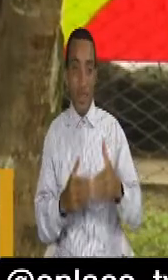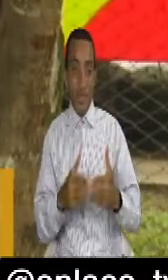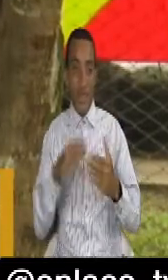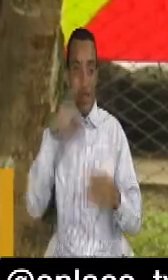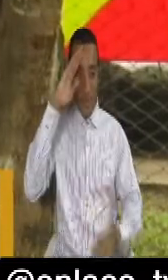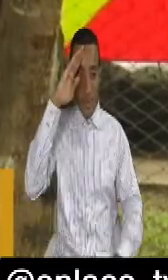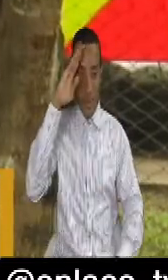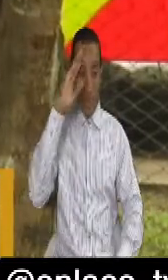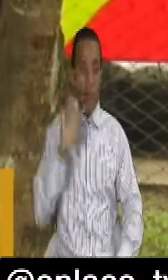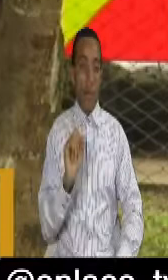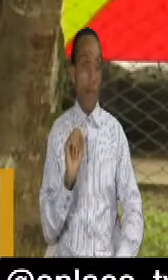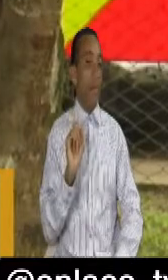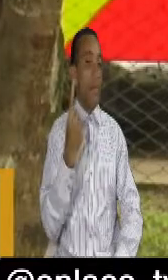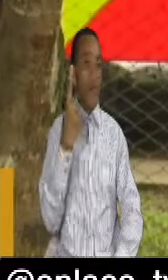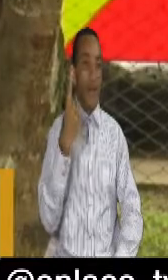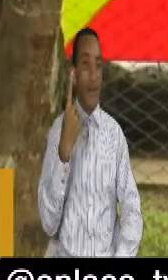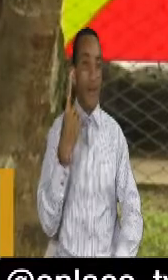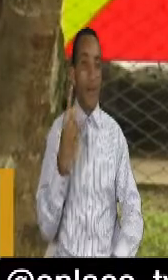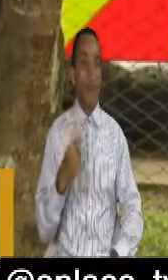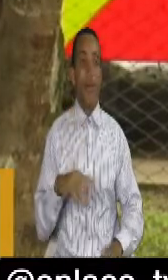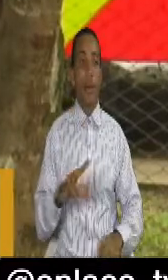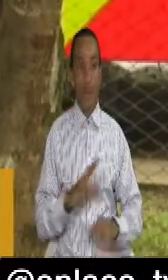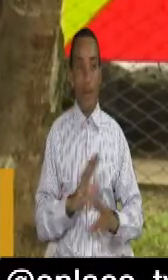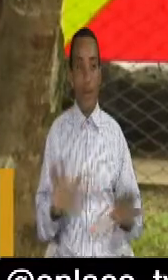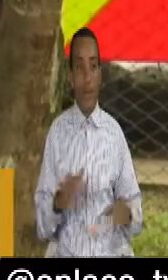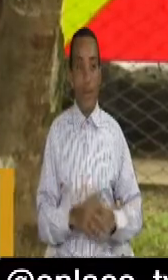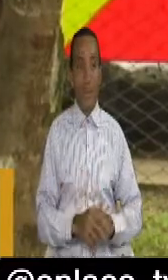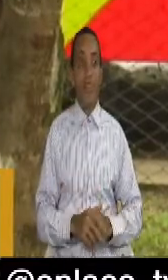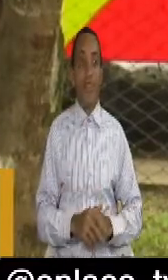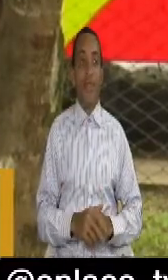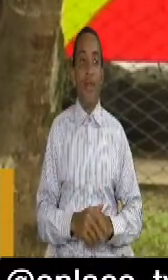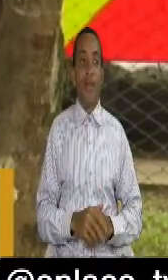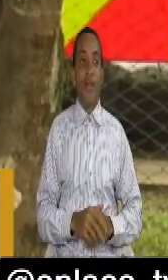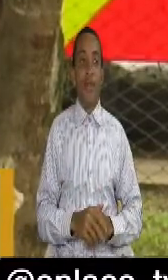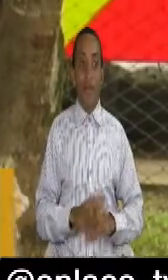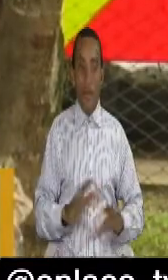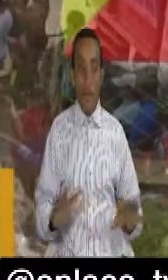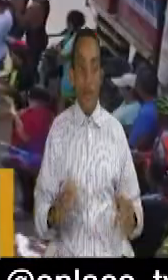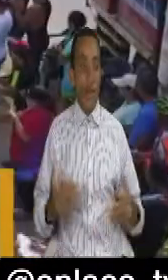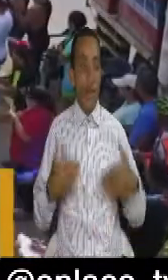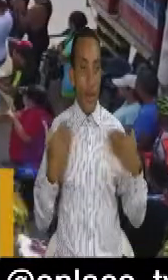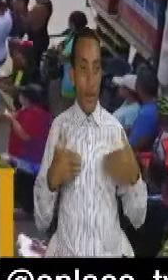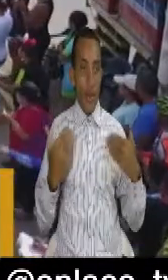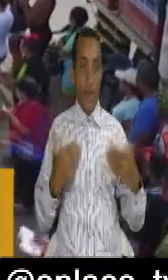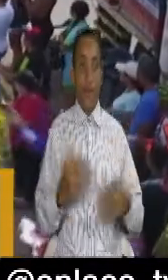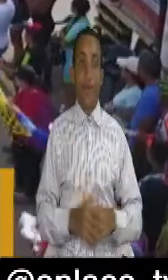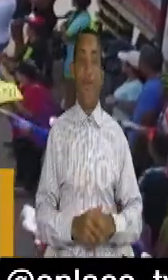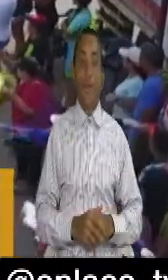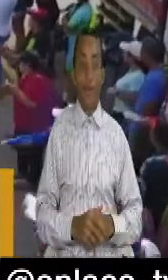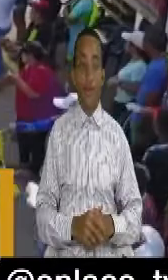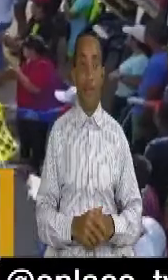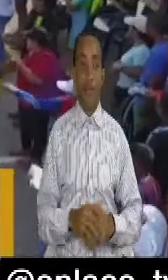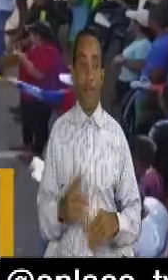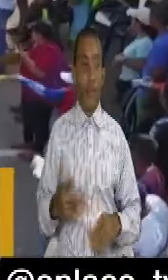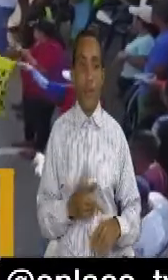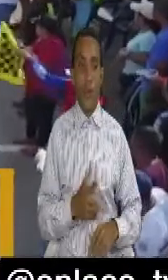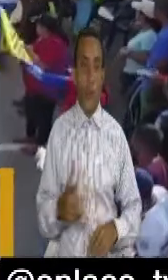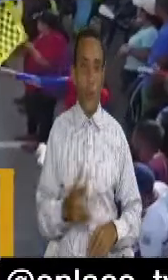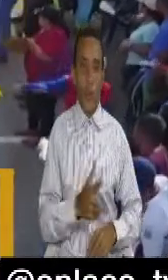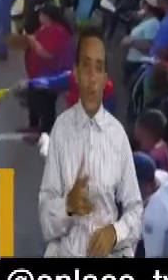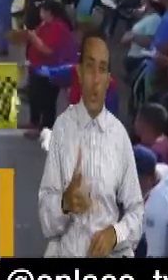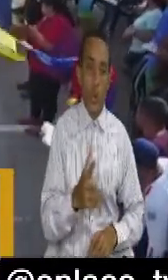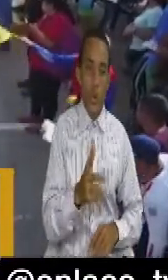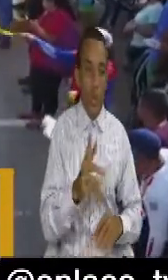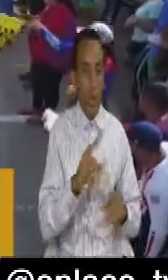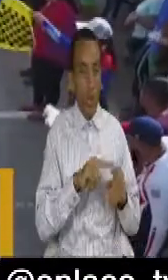en la disciplina, aquí en Barranca Bermeja, dándole sopa y seco un poco de gente. Estoy muy contento, muy alegre. El recorrido de la válida de ciclomontañismo fue de